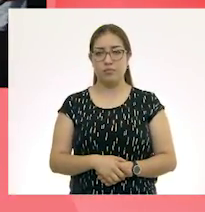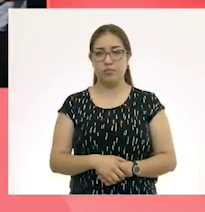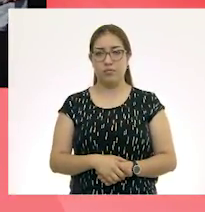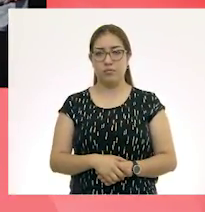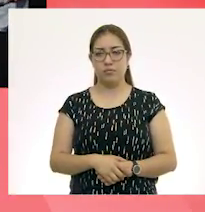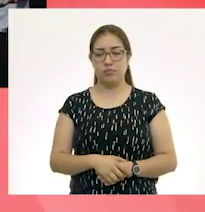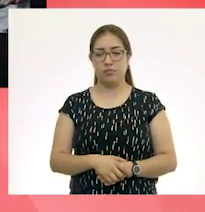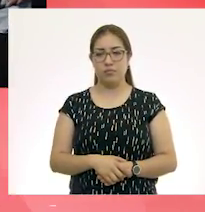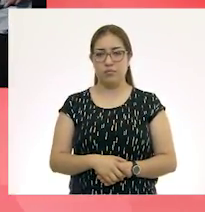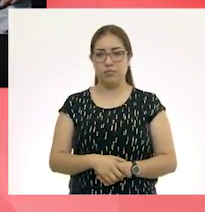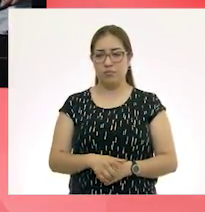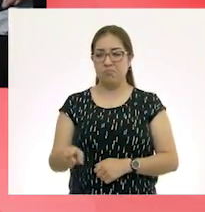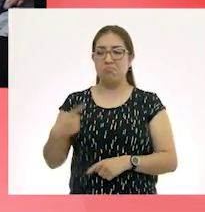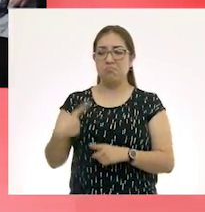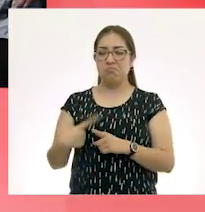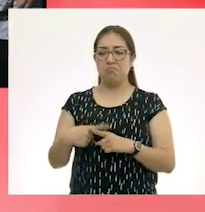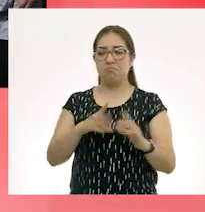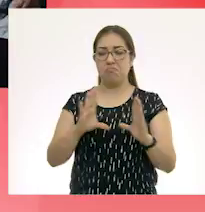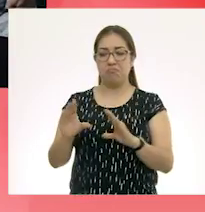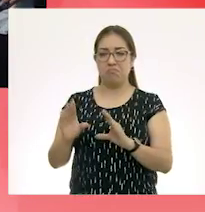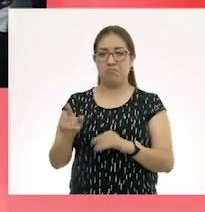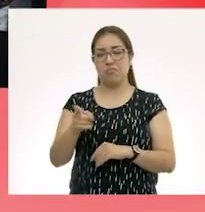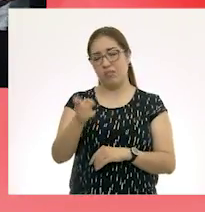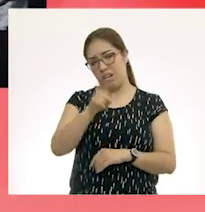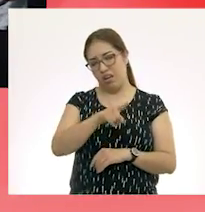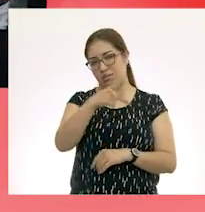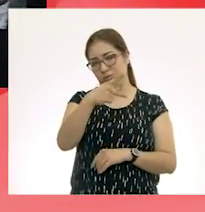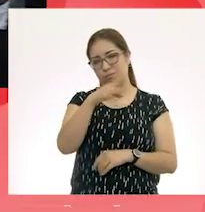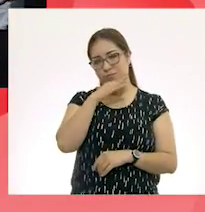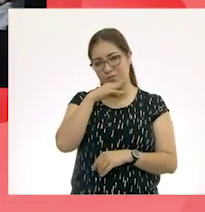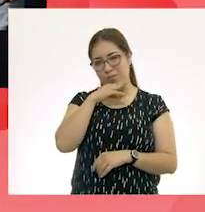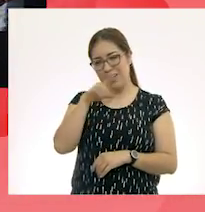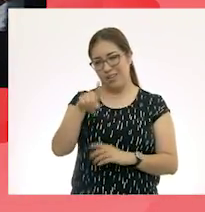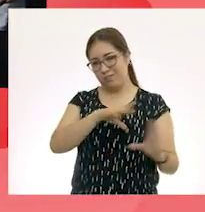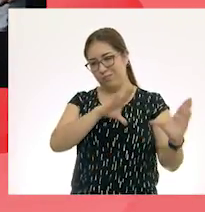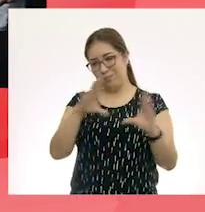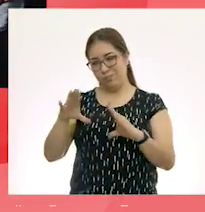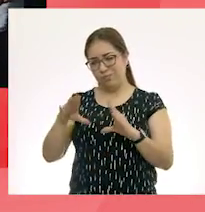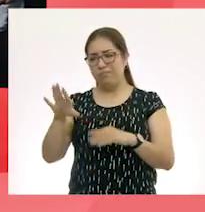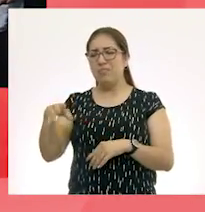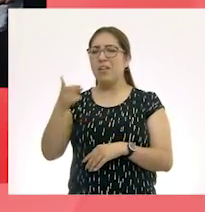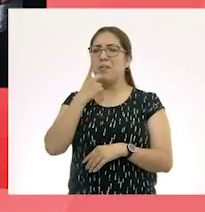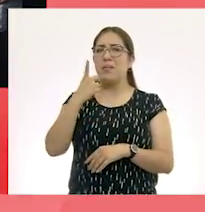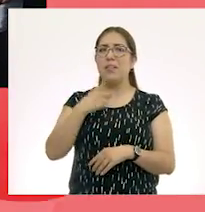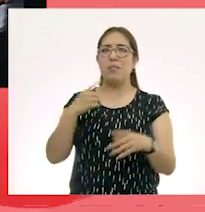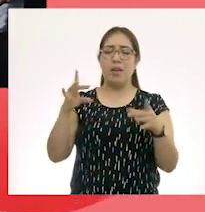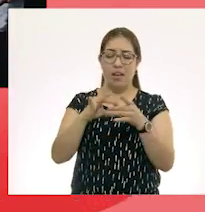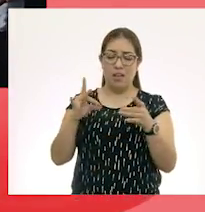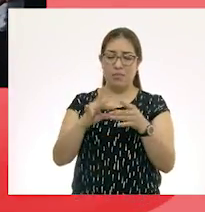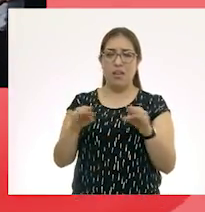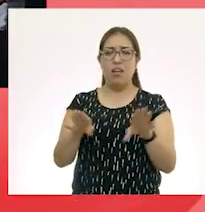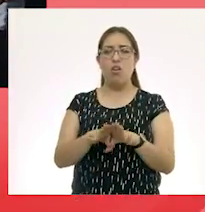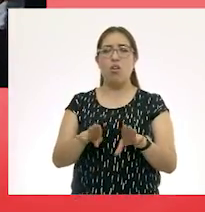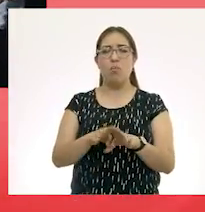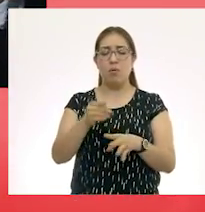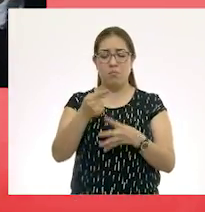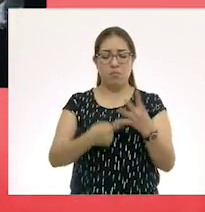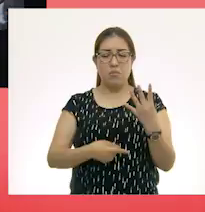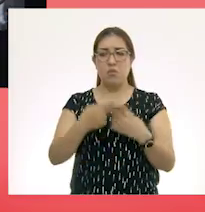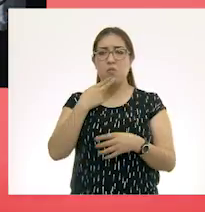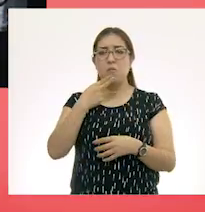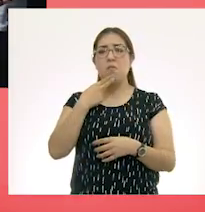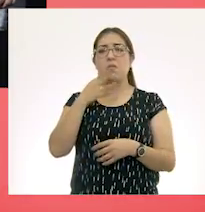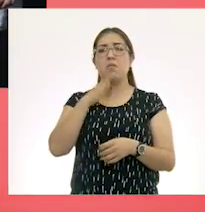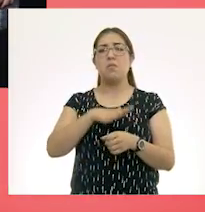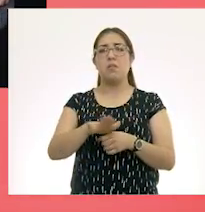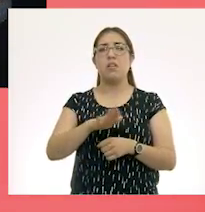la conducción, con el apoyo de su mamá, doña Sí. Albina Olvera. Sí, ella me enseñó. Váyanos platicando cuáles son los ingredientes de los